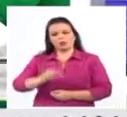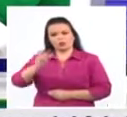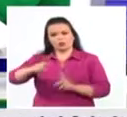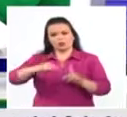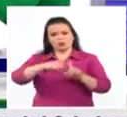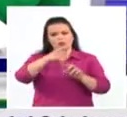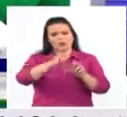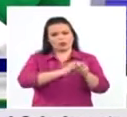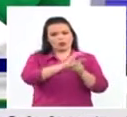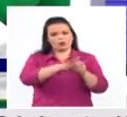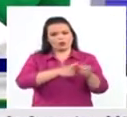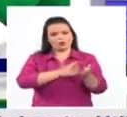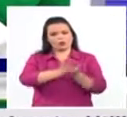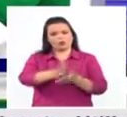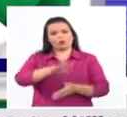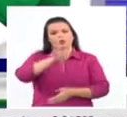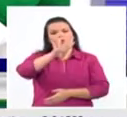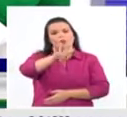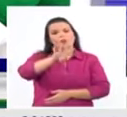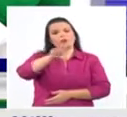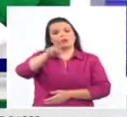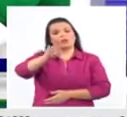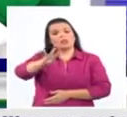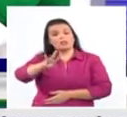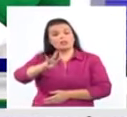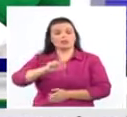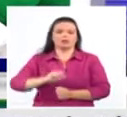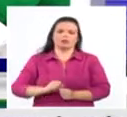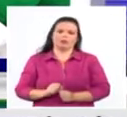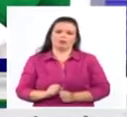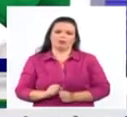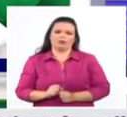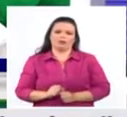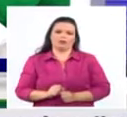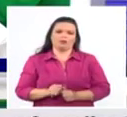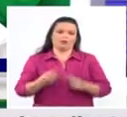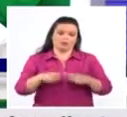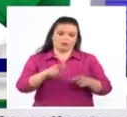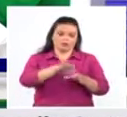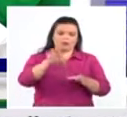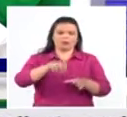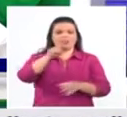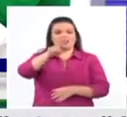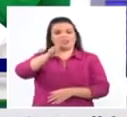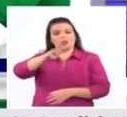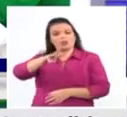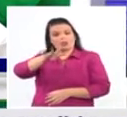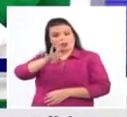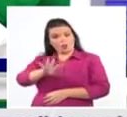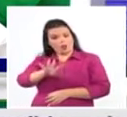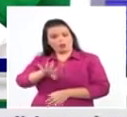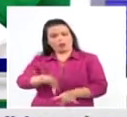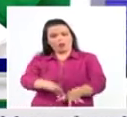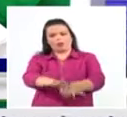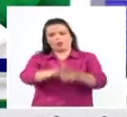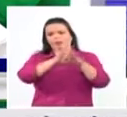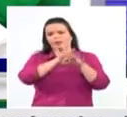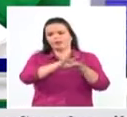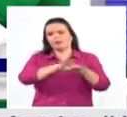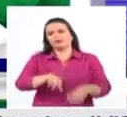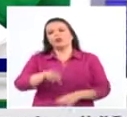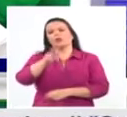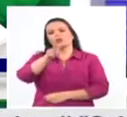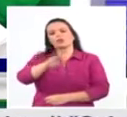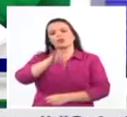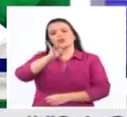intensivas, 413, de los cuales 134 con un estado crítico y